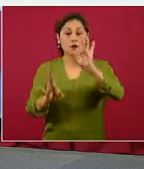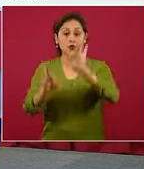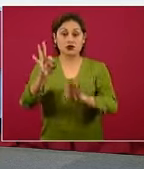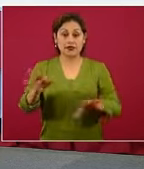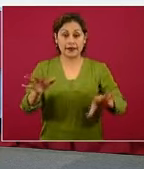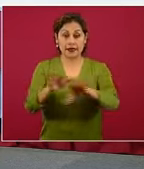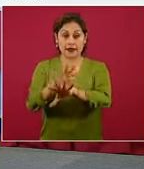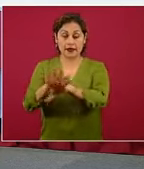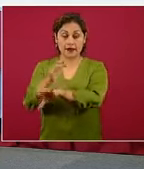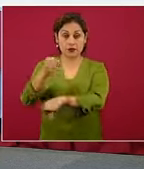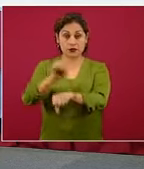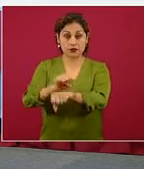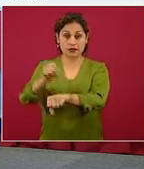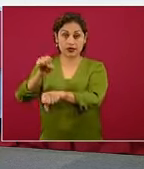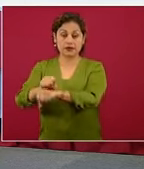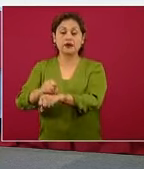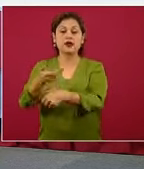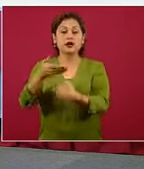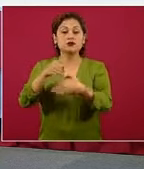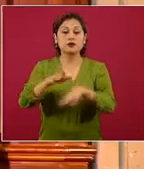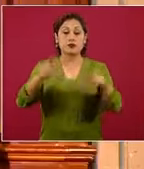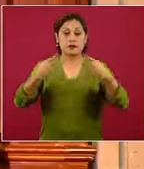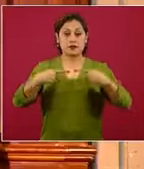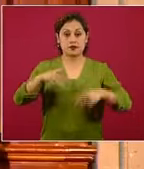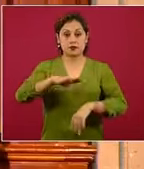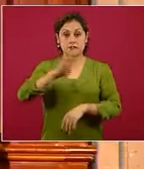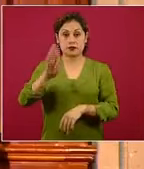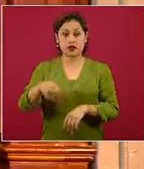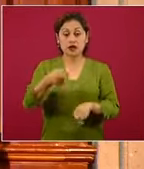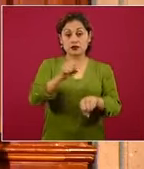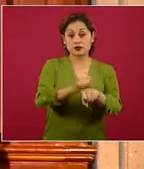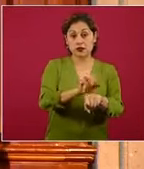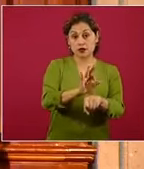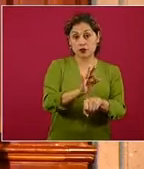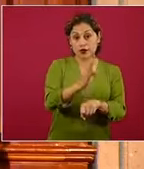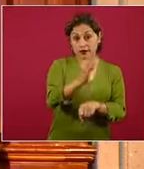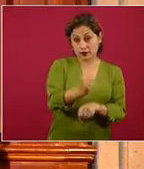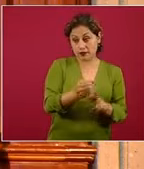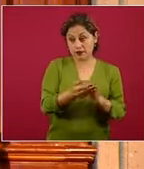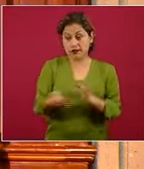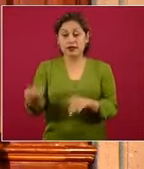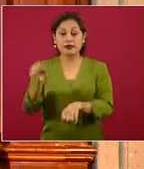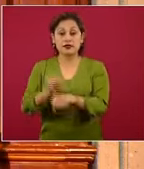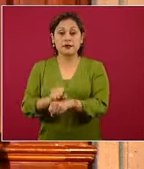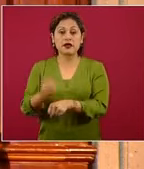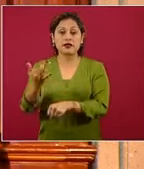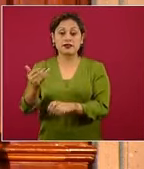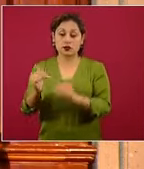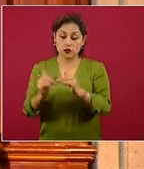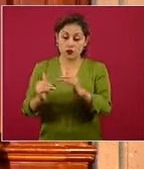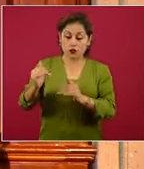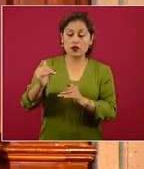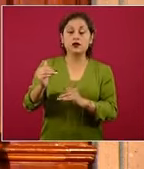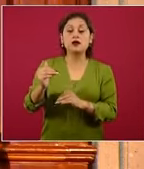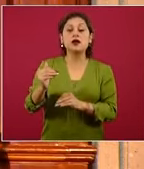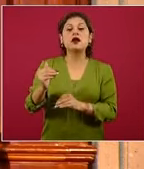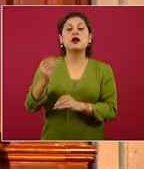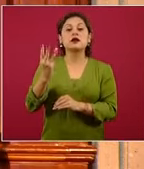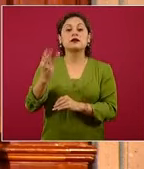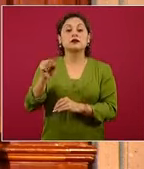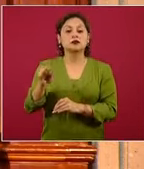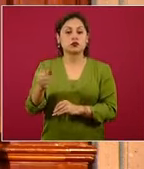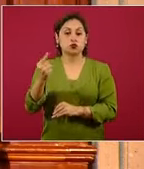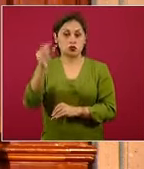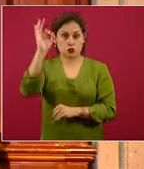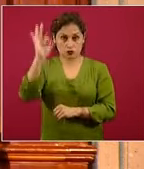también en las defunciones. Entre la semana 49 y 50 hubo un incremento del 3.1%,